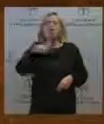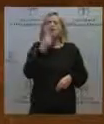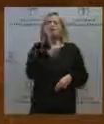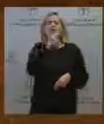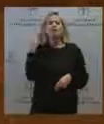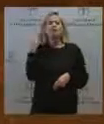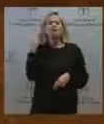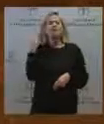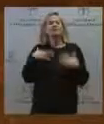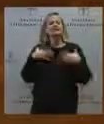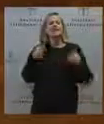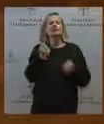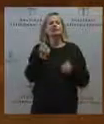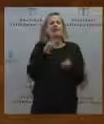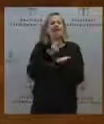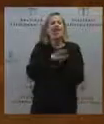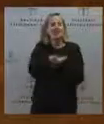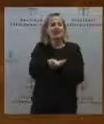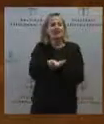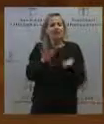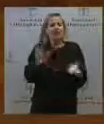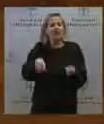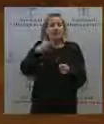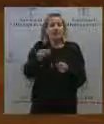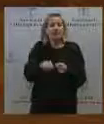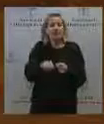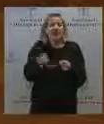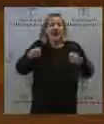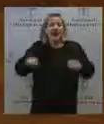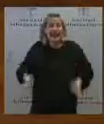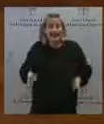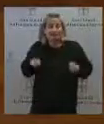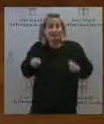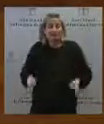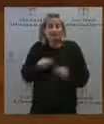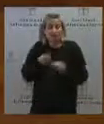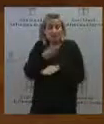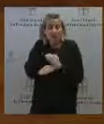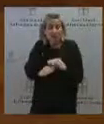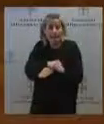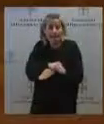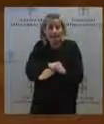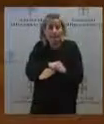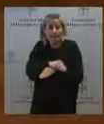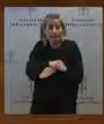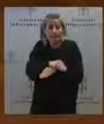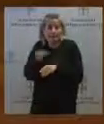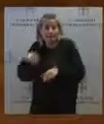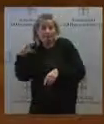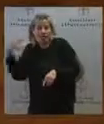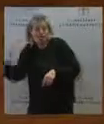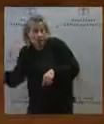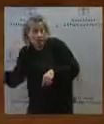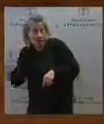el coste de mantenerla sea prácticamente el doble del que supone la sanidad privada. Y un sobrecoste que tampoco nos garantiza